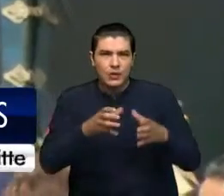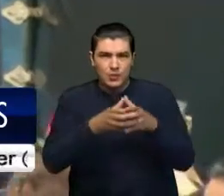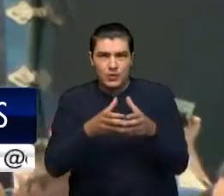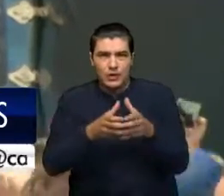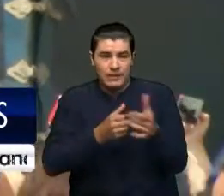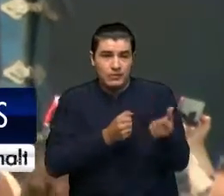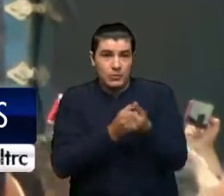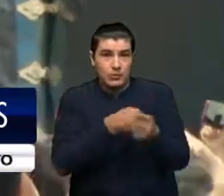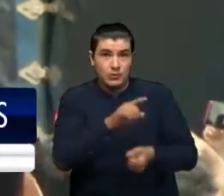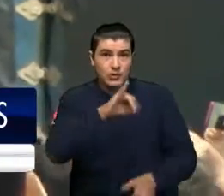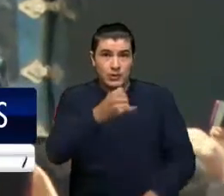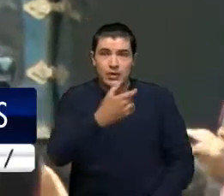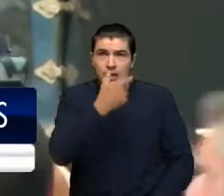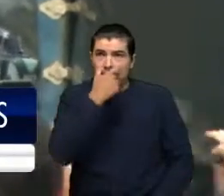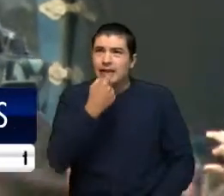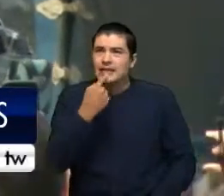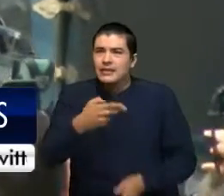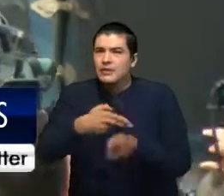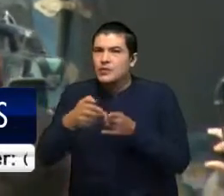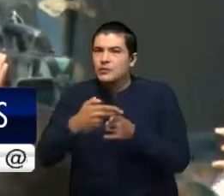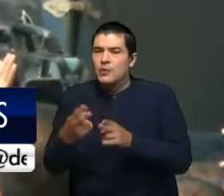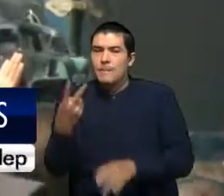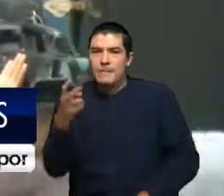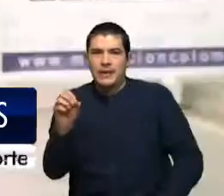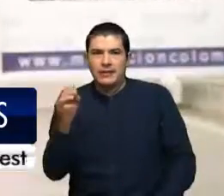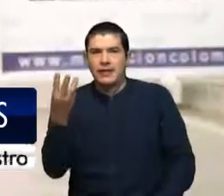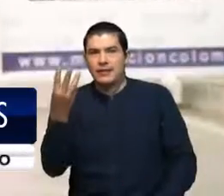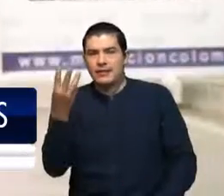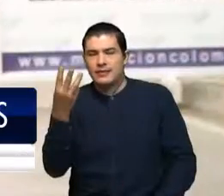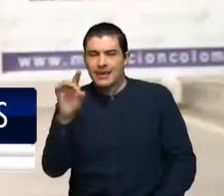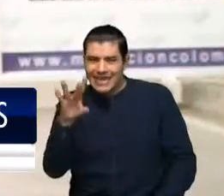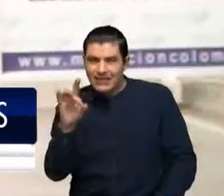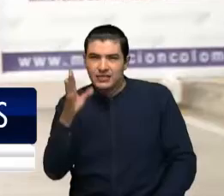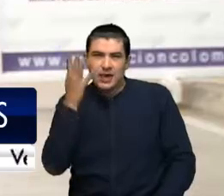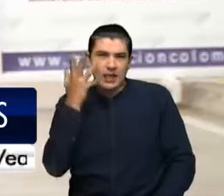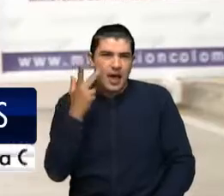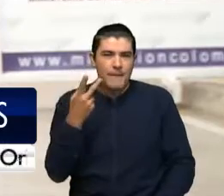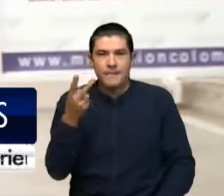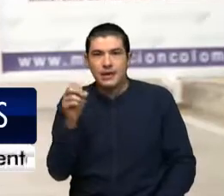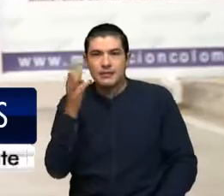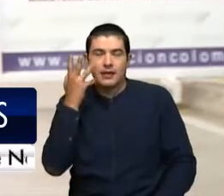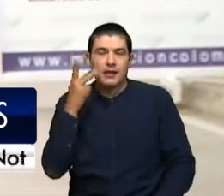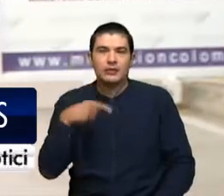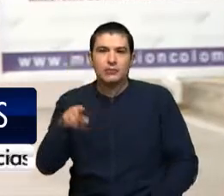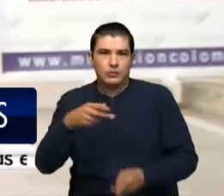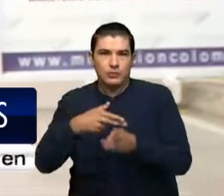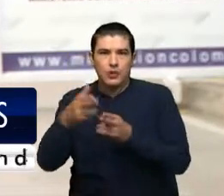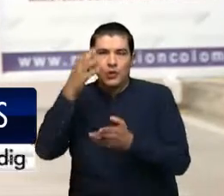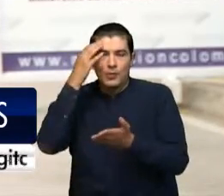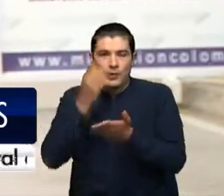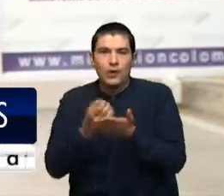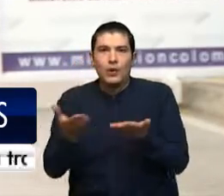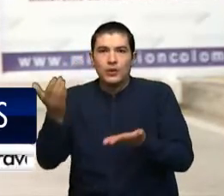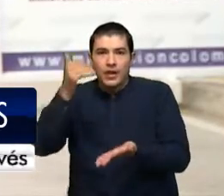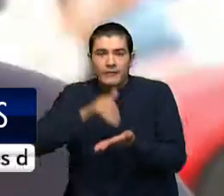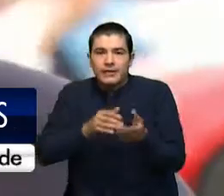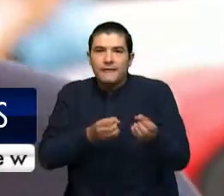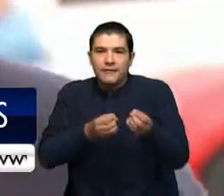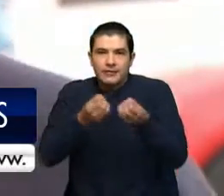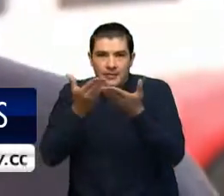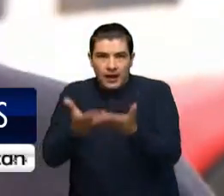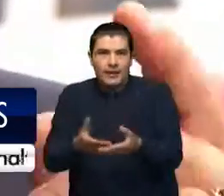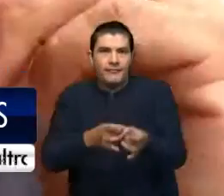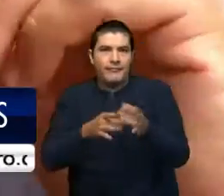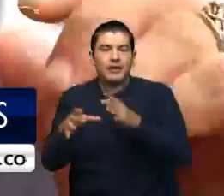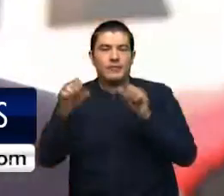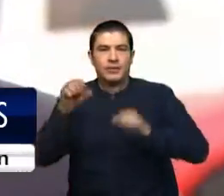que en 15 a 20 días se dé un nuevo pronunciamiento para un nuevo intento de cruzar las ayudas humanitarias al vecino país.